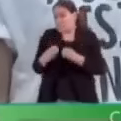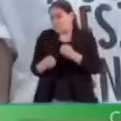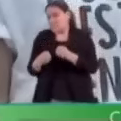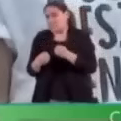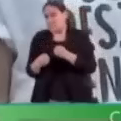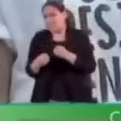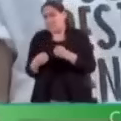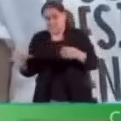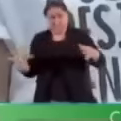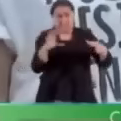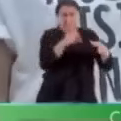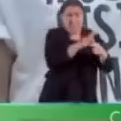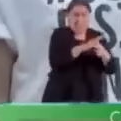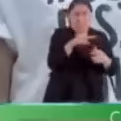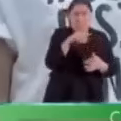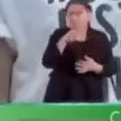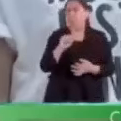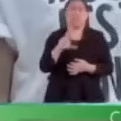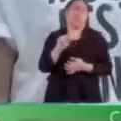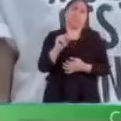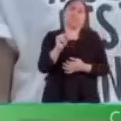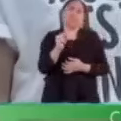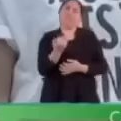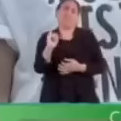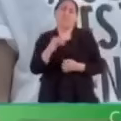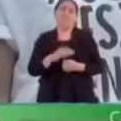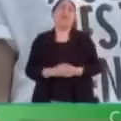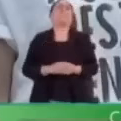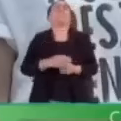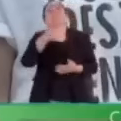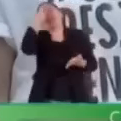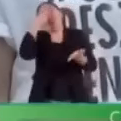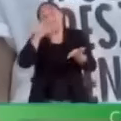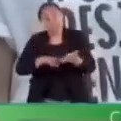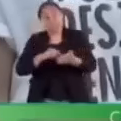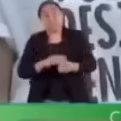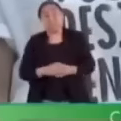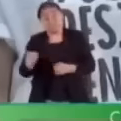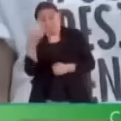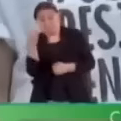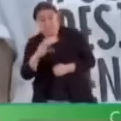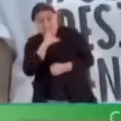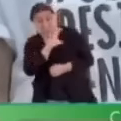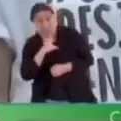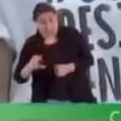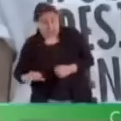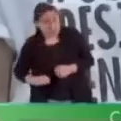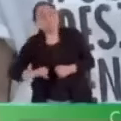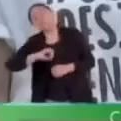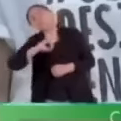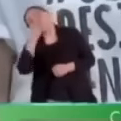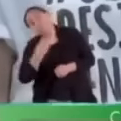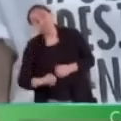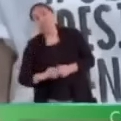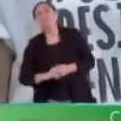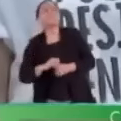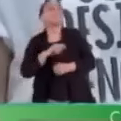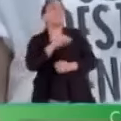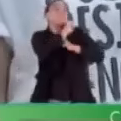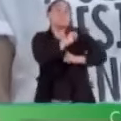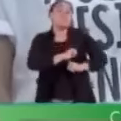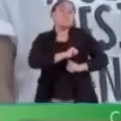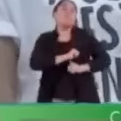moratoria constitucional, le salió bien cara. Y lo peor del caso es que a estas alturas se supone que ya deberían de haber entendido cómo es la dinámica. Se supone que ya